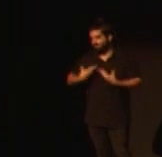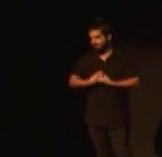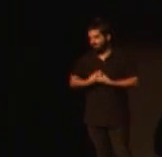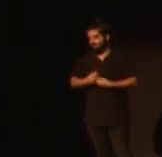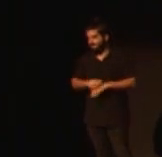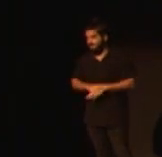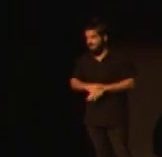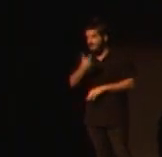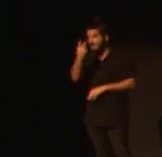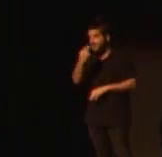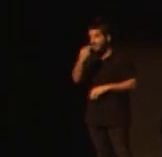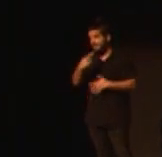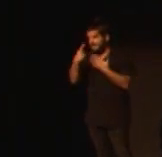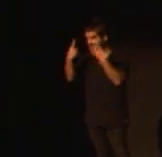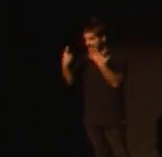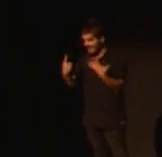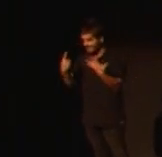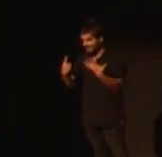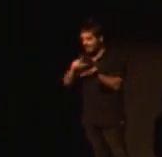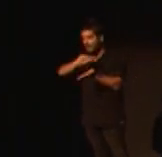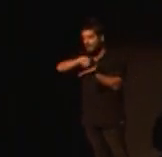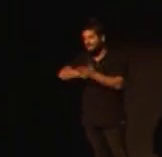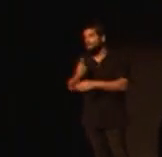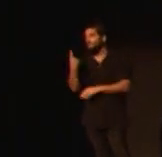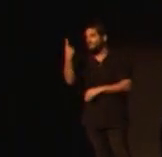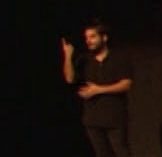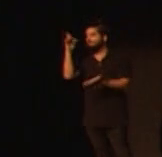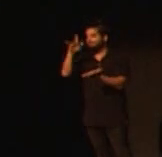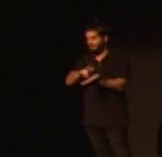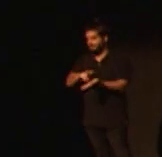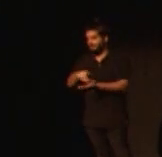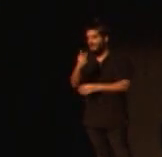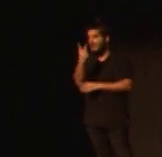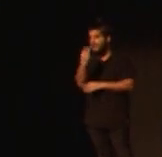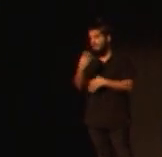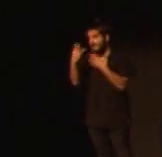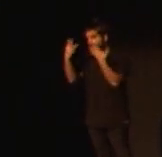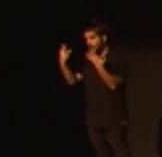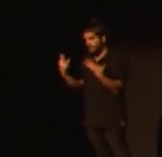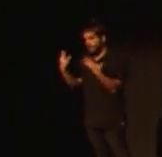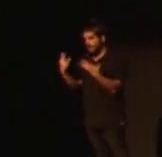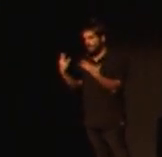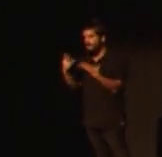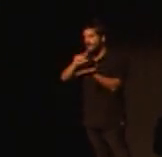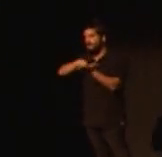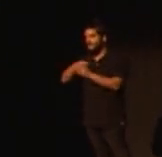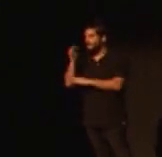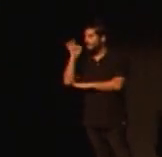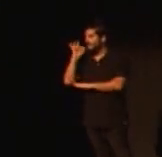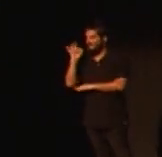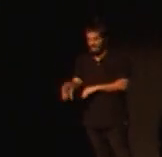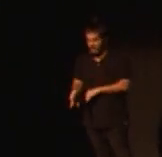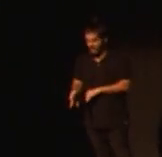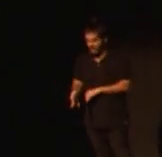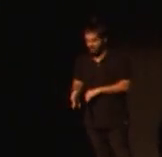2006 le hicimos el primer contrato y en el 2008 la hicimos fija y manejaba ya nuestro